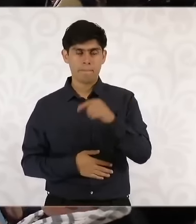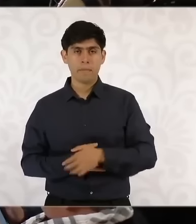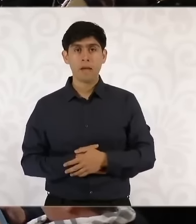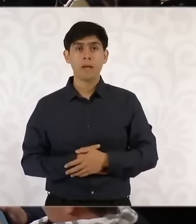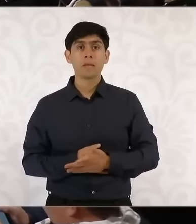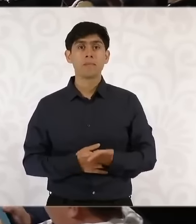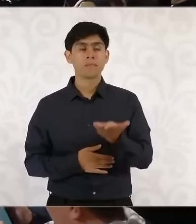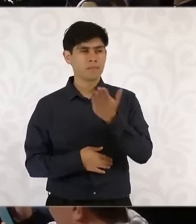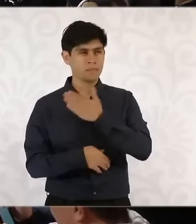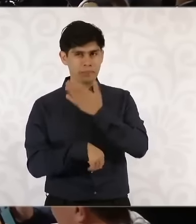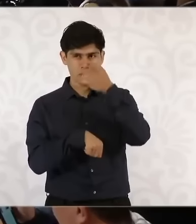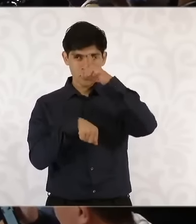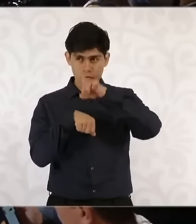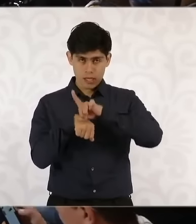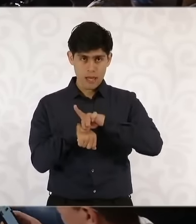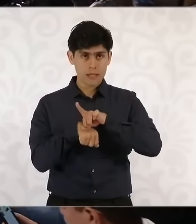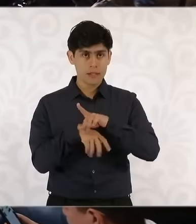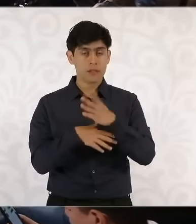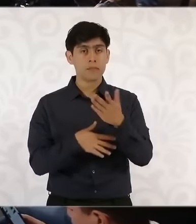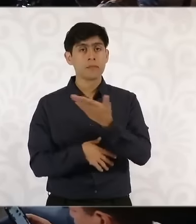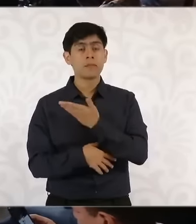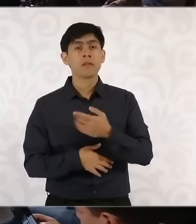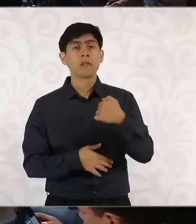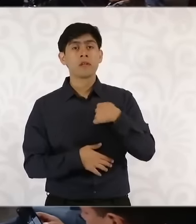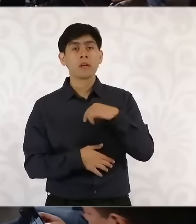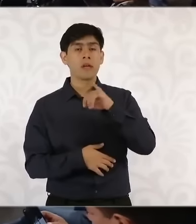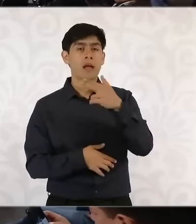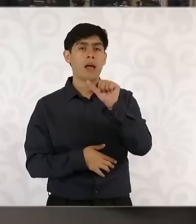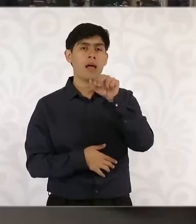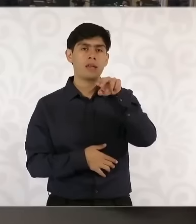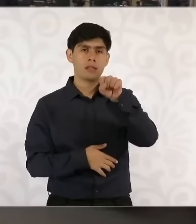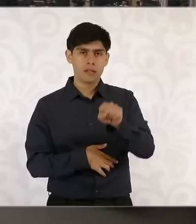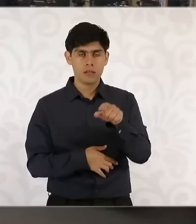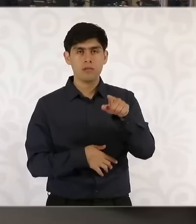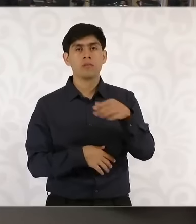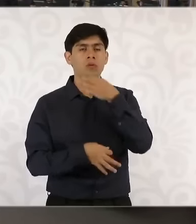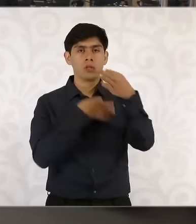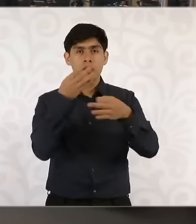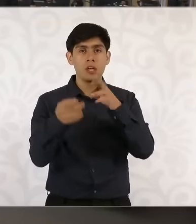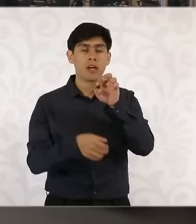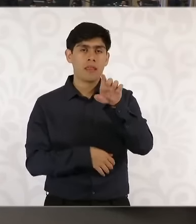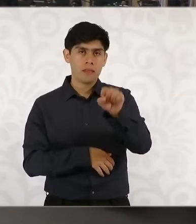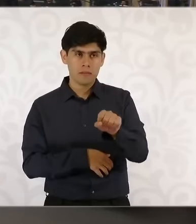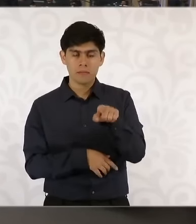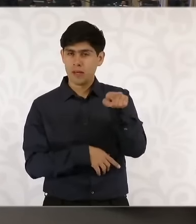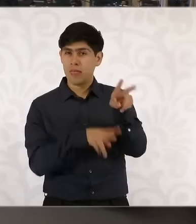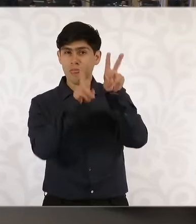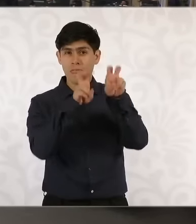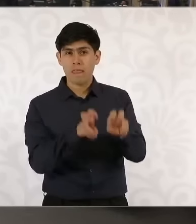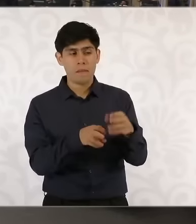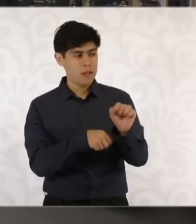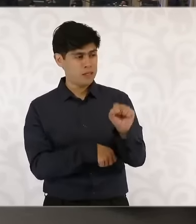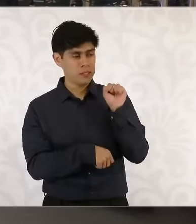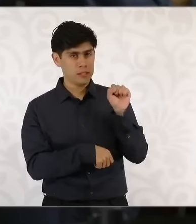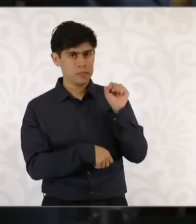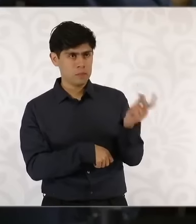Buenos días, Presidenta. Perdón, Hans Salazar, de Noticiero en Redes. Sobre este mismo tema del sábado, preguntarle en concreto sobre el